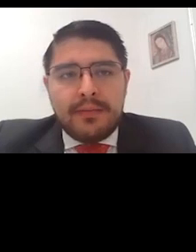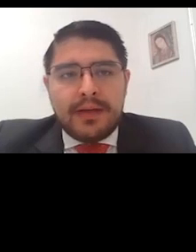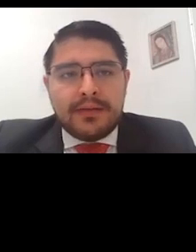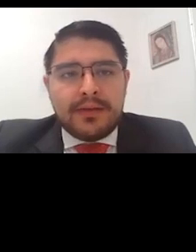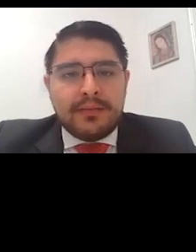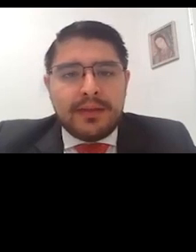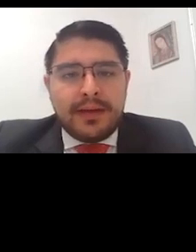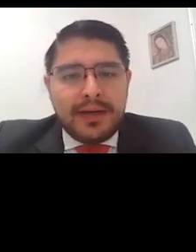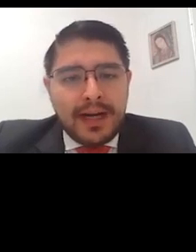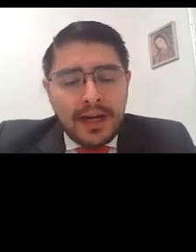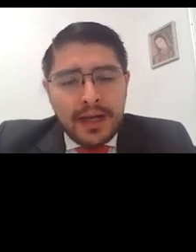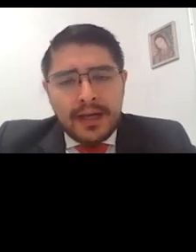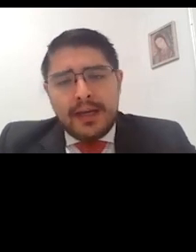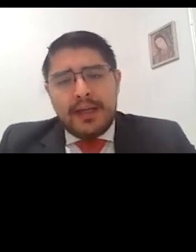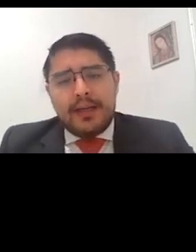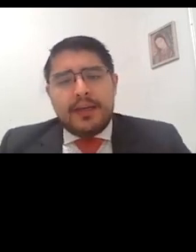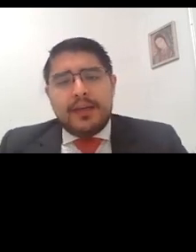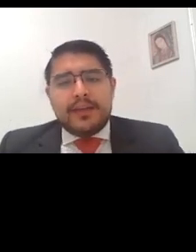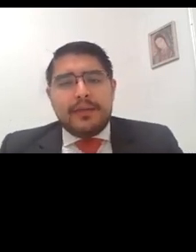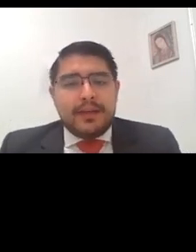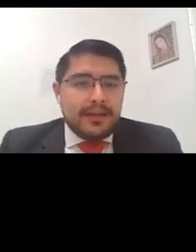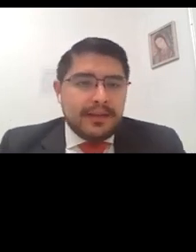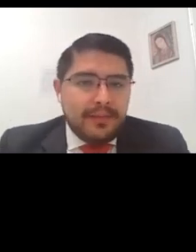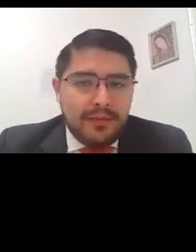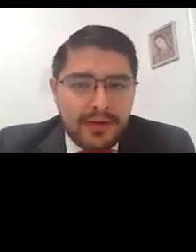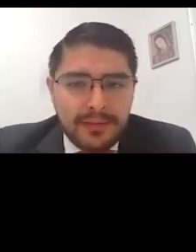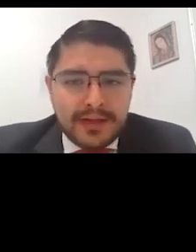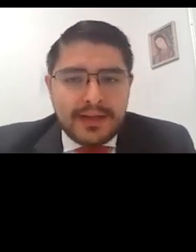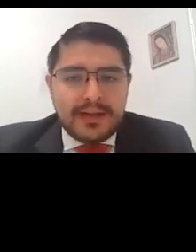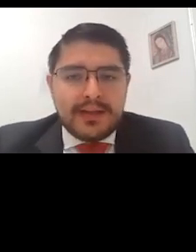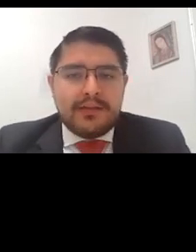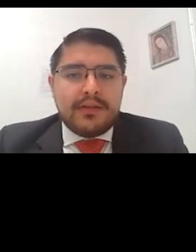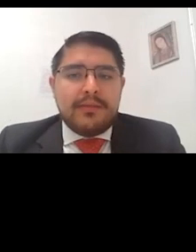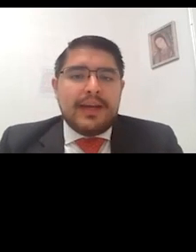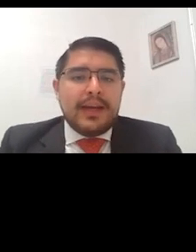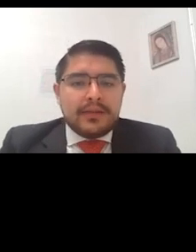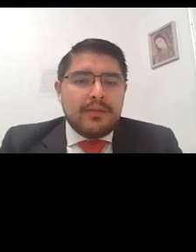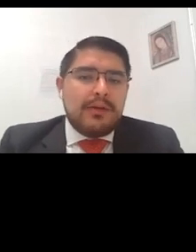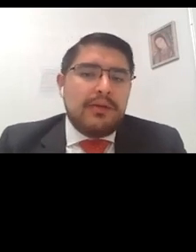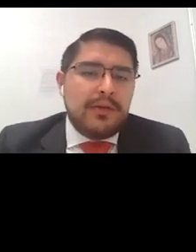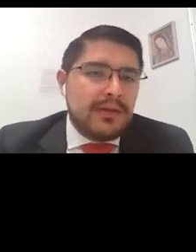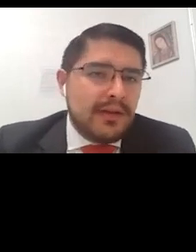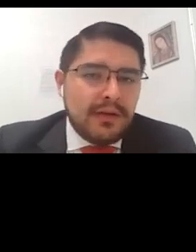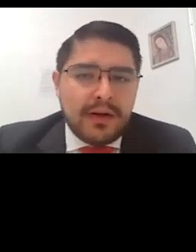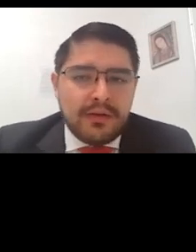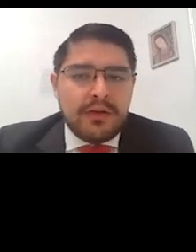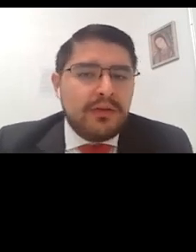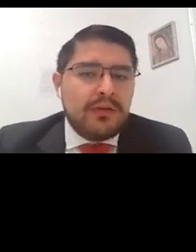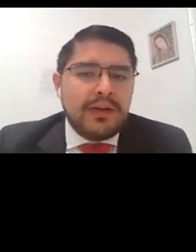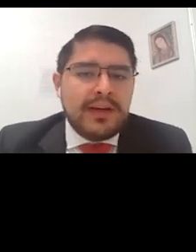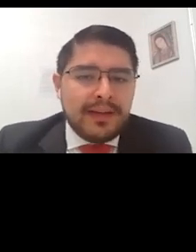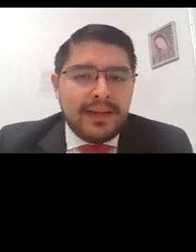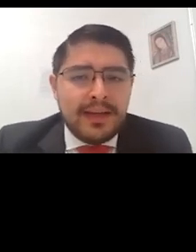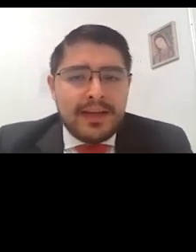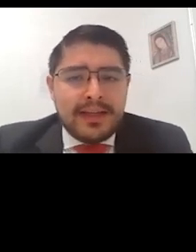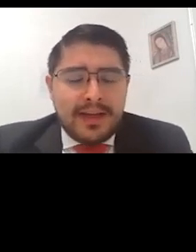tener implicaciones en materia penal. También está prohibido presentarse en estado de embriaguez o bajo la influencia de algún narcótico o